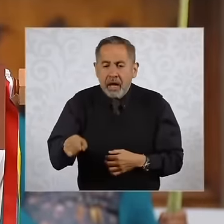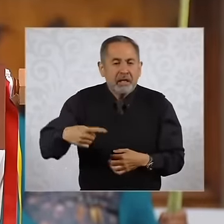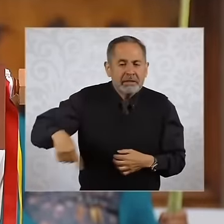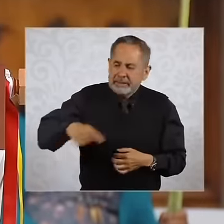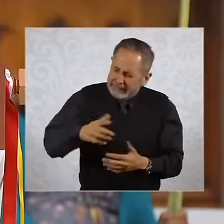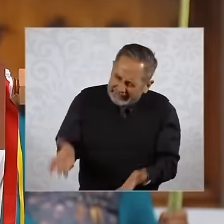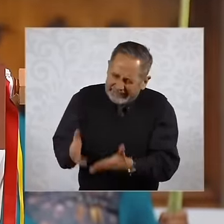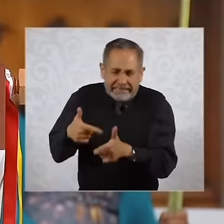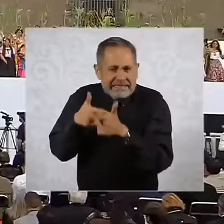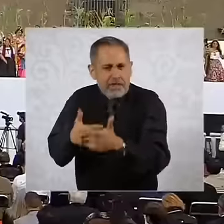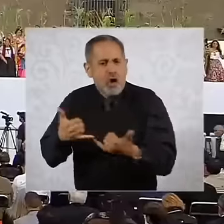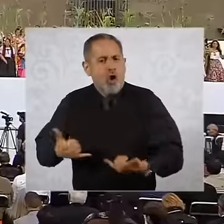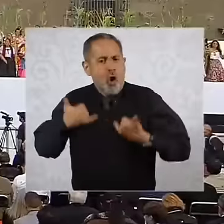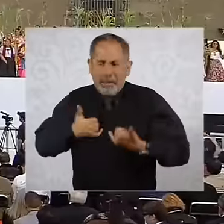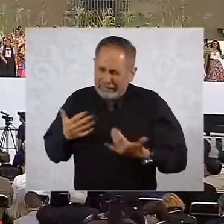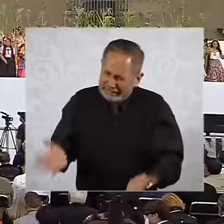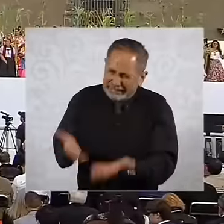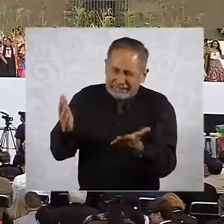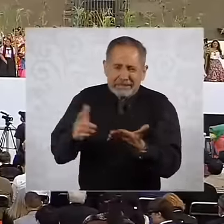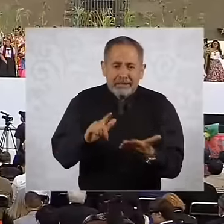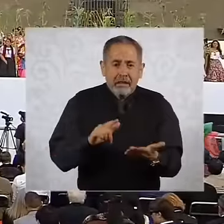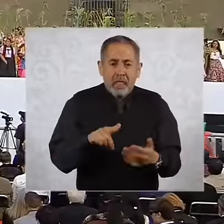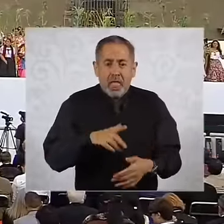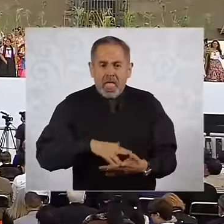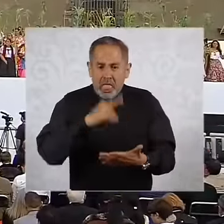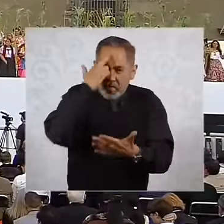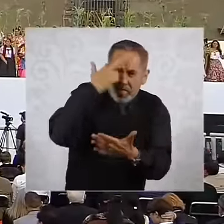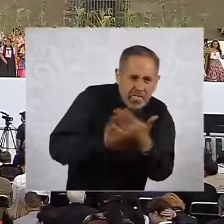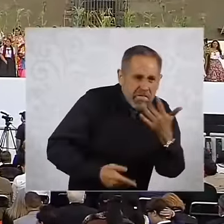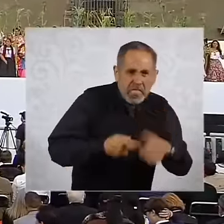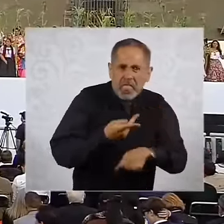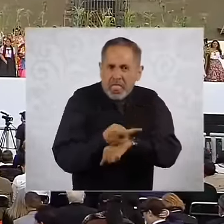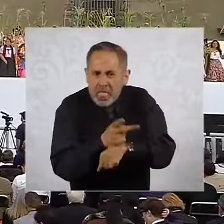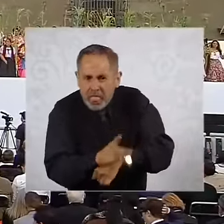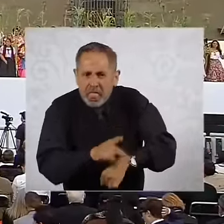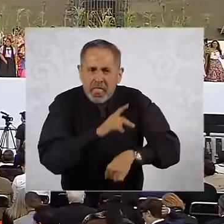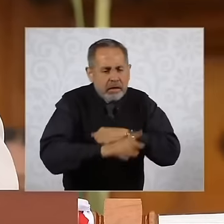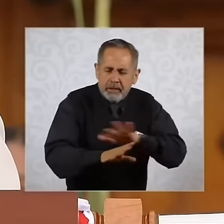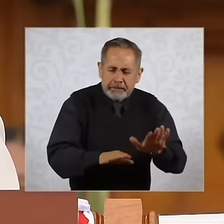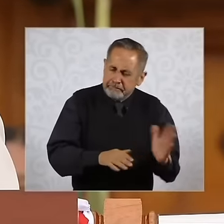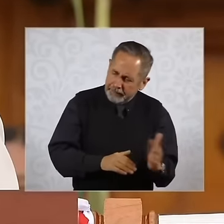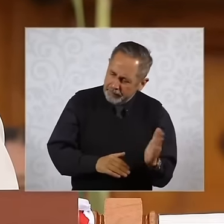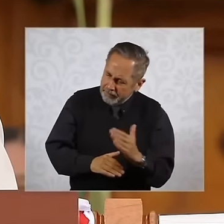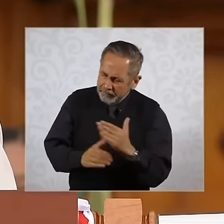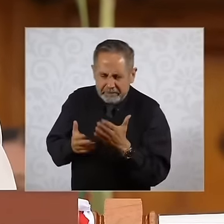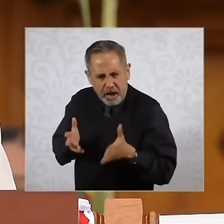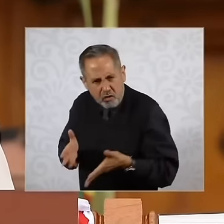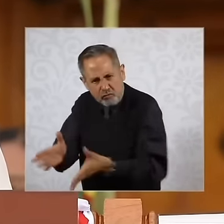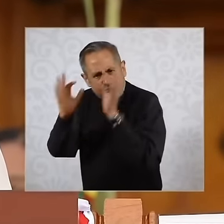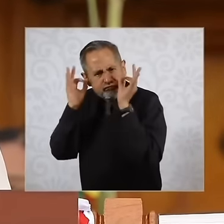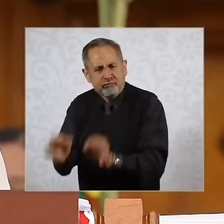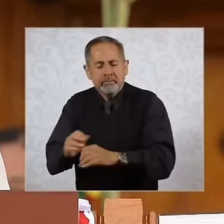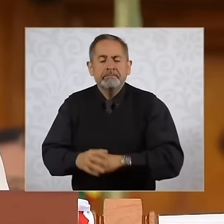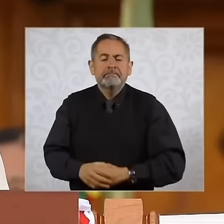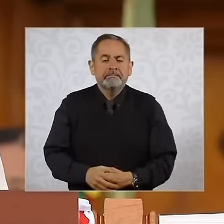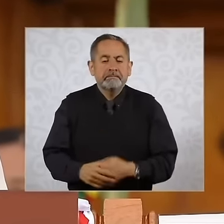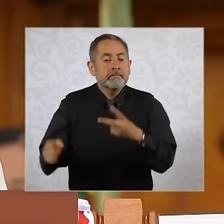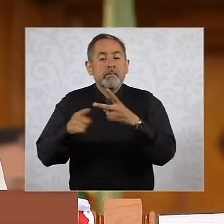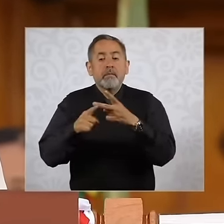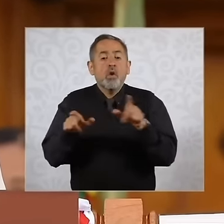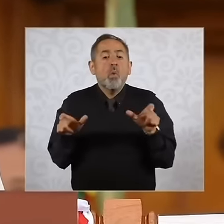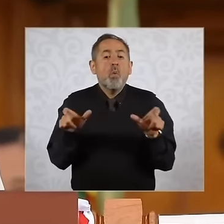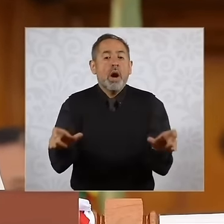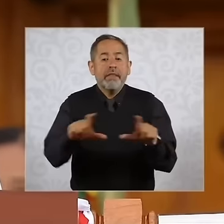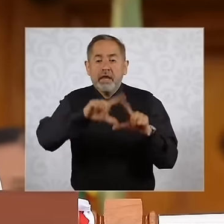sacando a los jóvenes de la delincuencia. La Guardia Nacional se